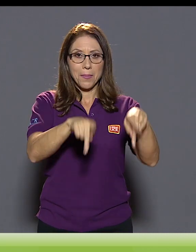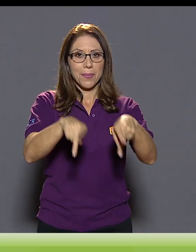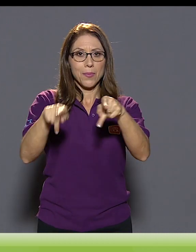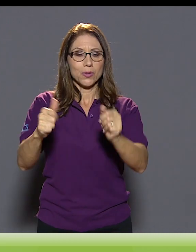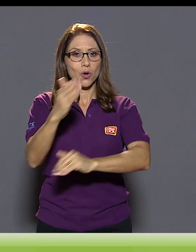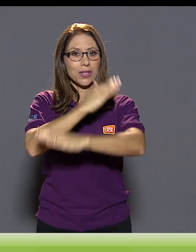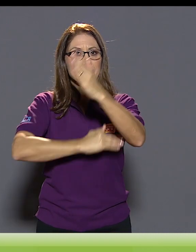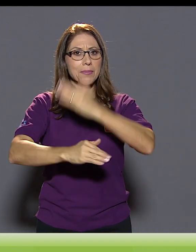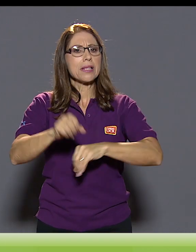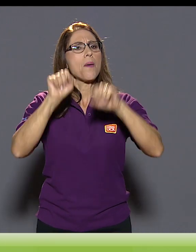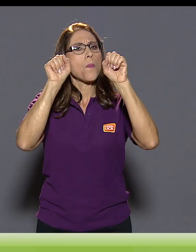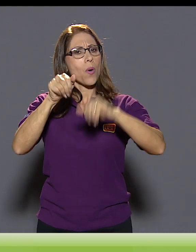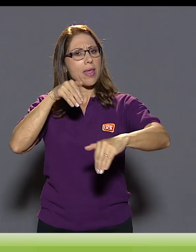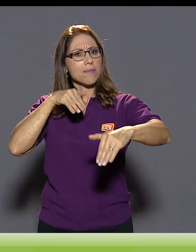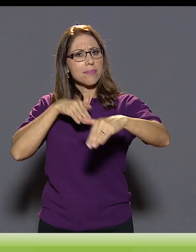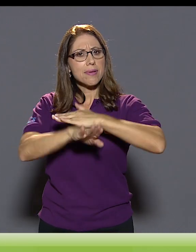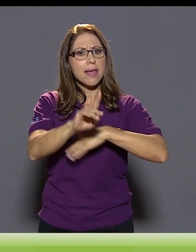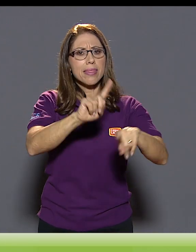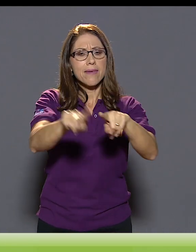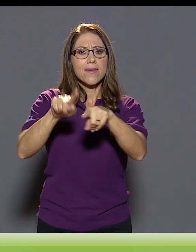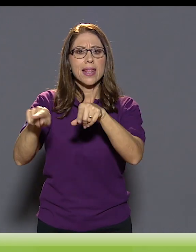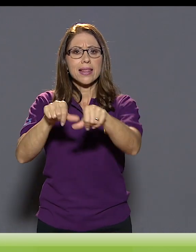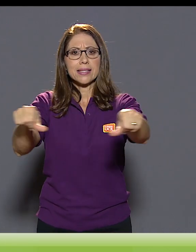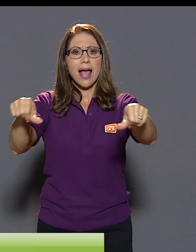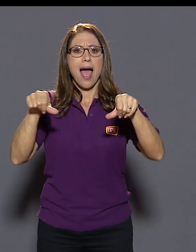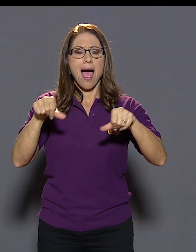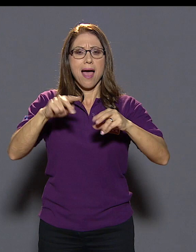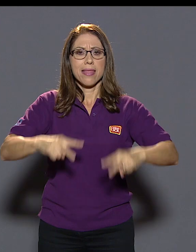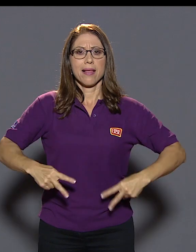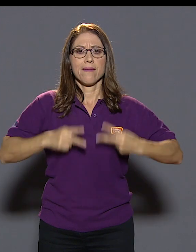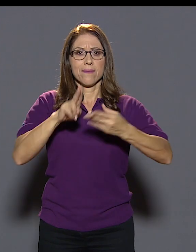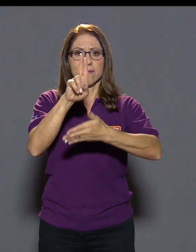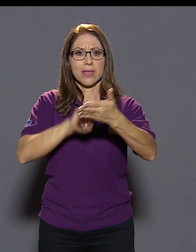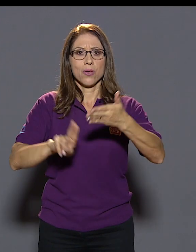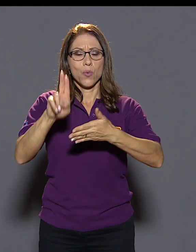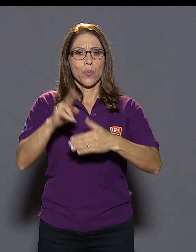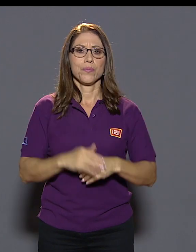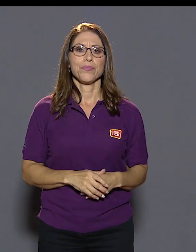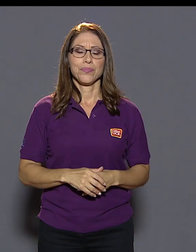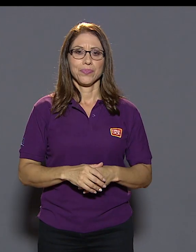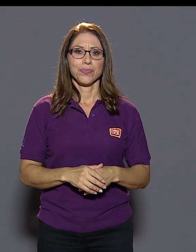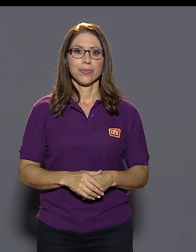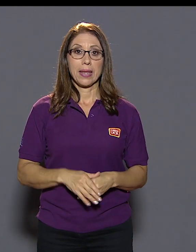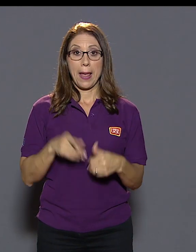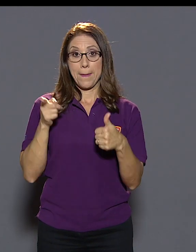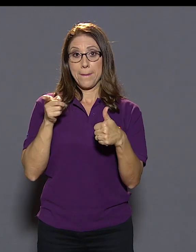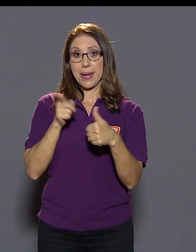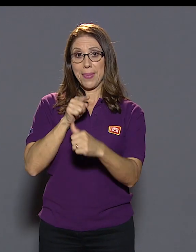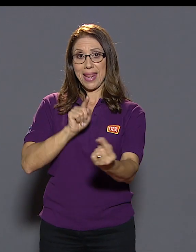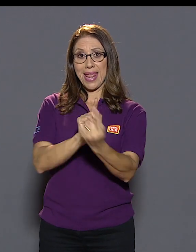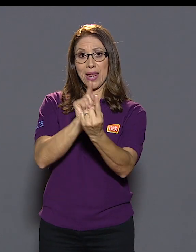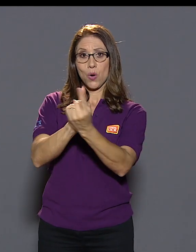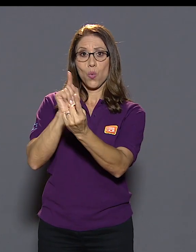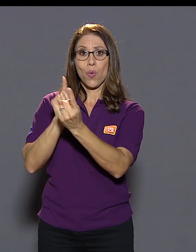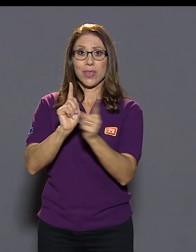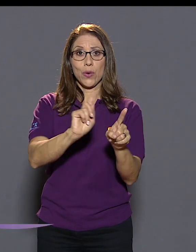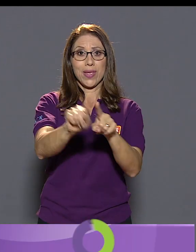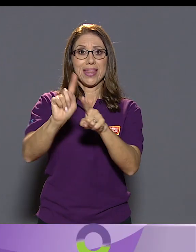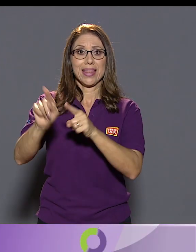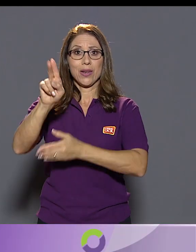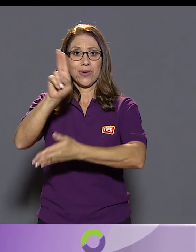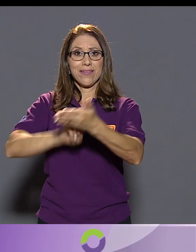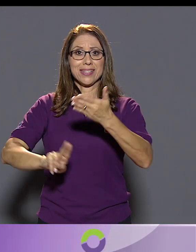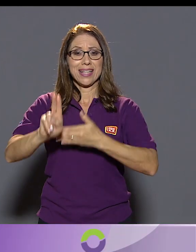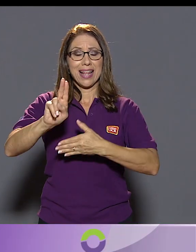el acceso de la población con discapacidad a los diferentes ámbitos de la vida universitaria. Bueno, el primer encuentro interuniversitario